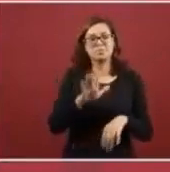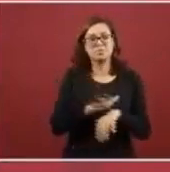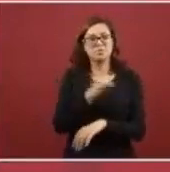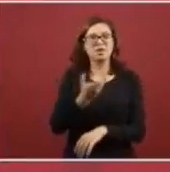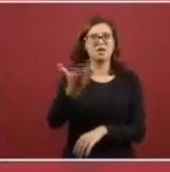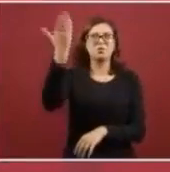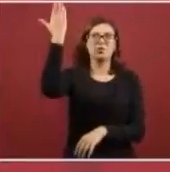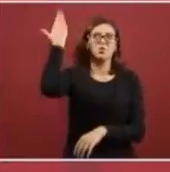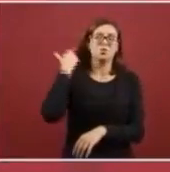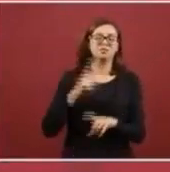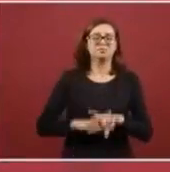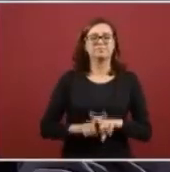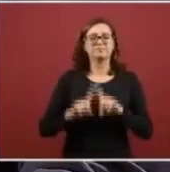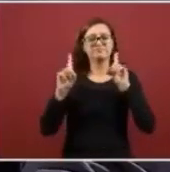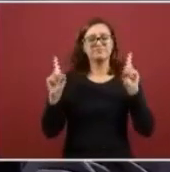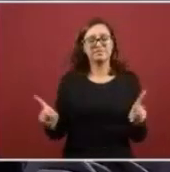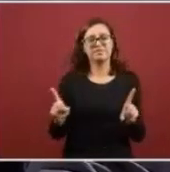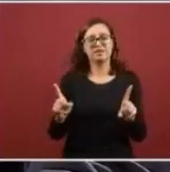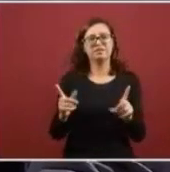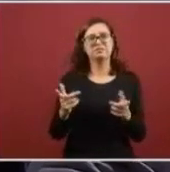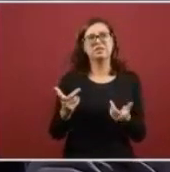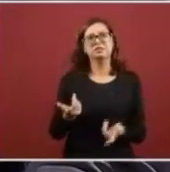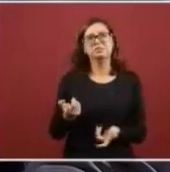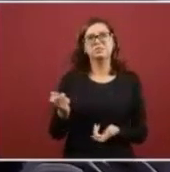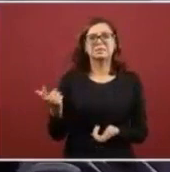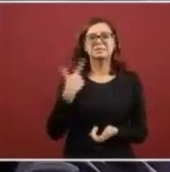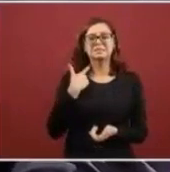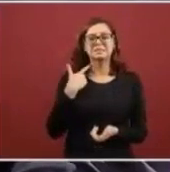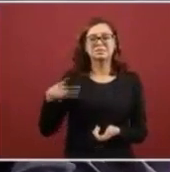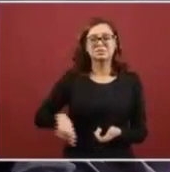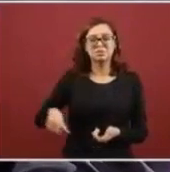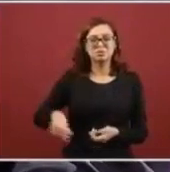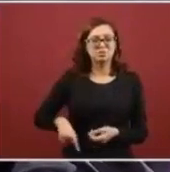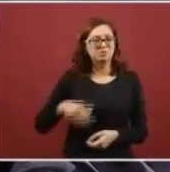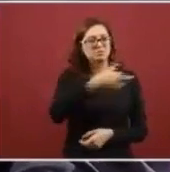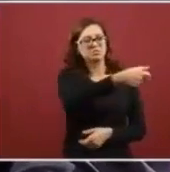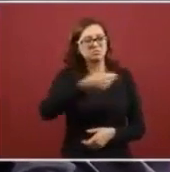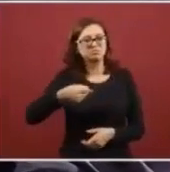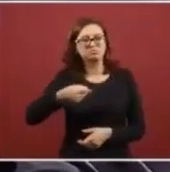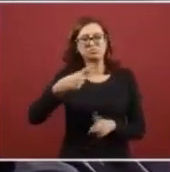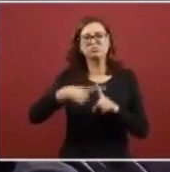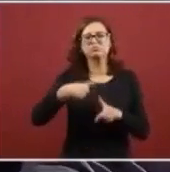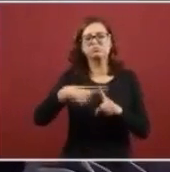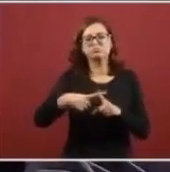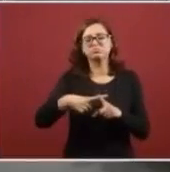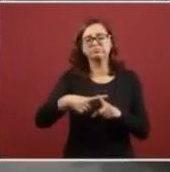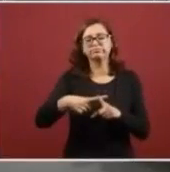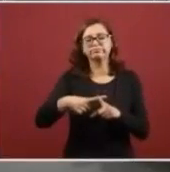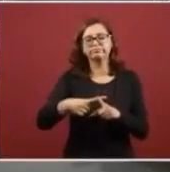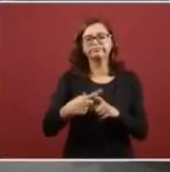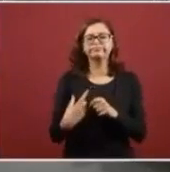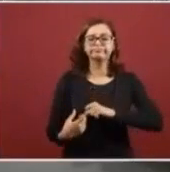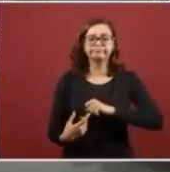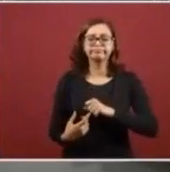tiempos, que eran recomendados por